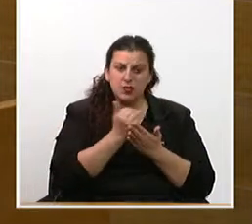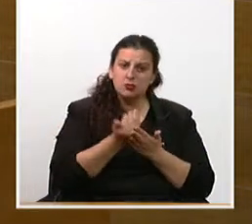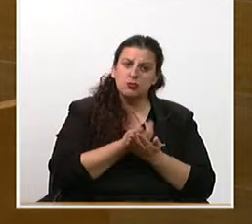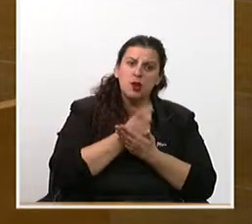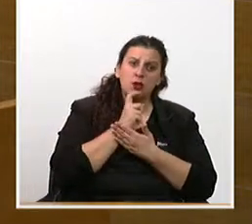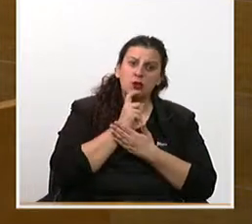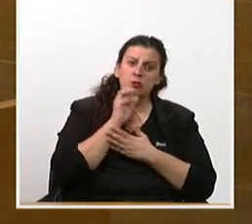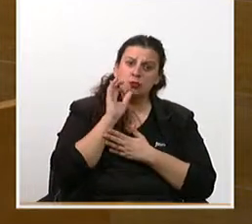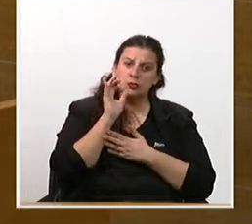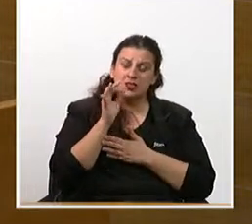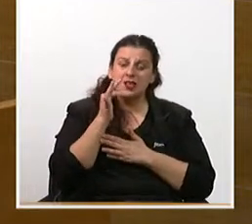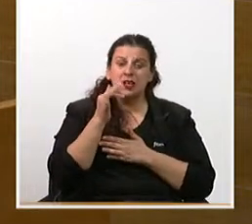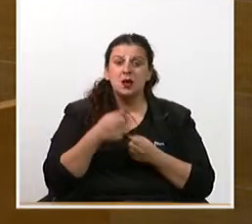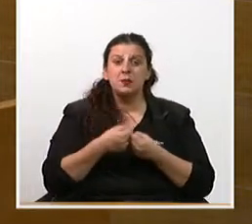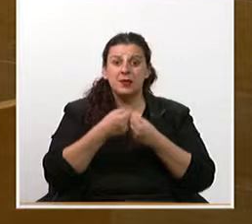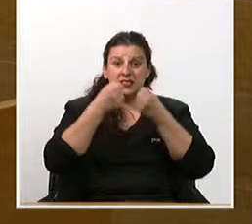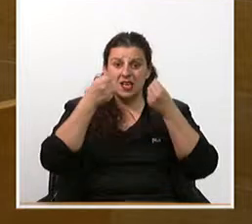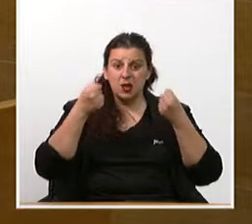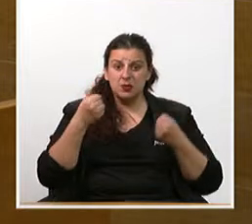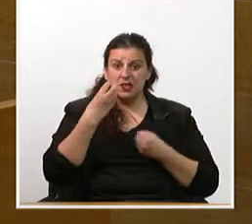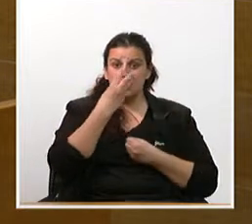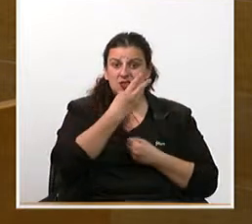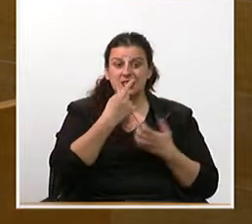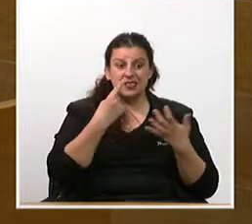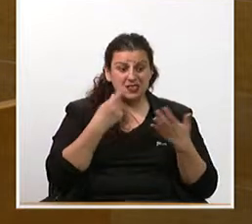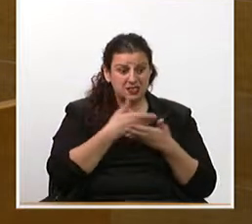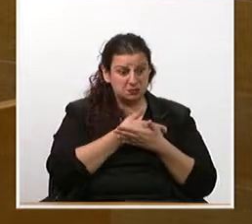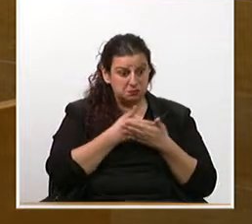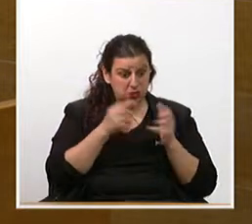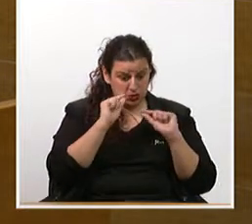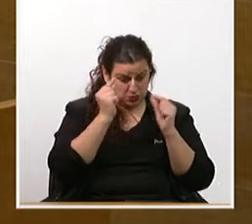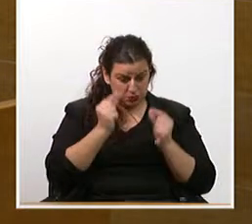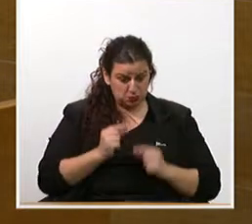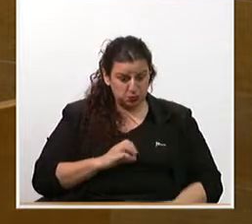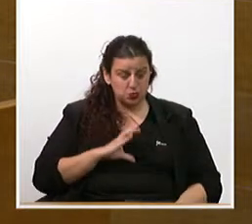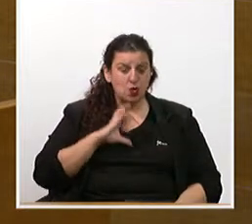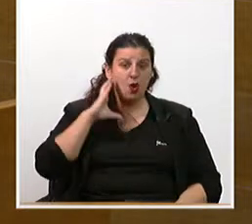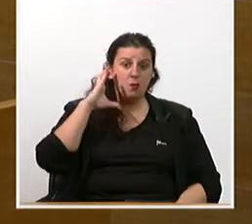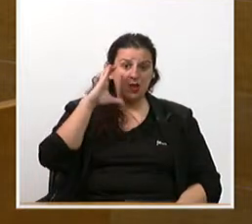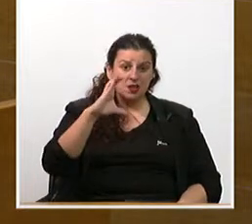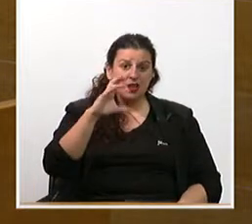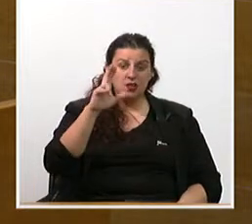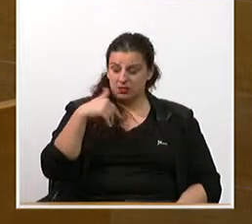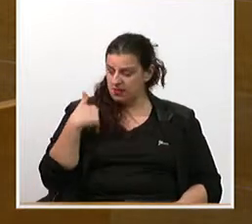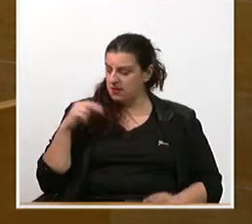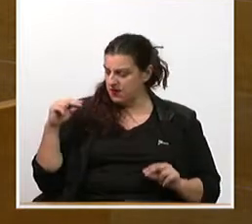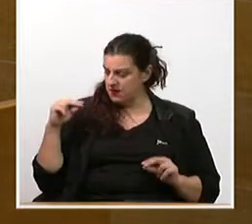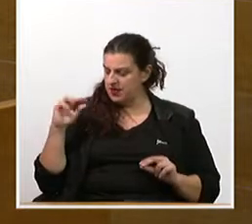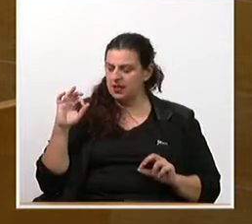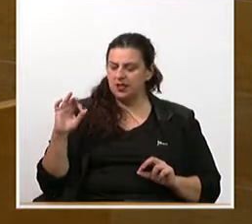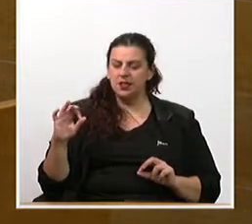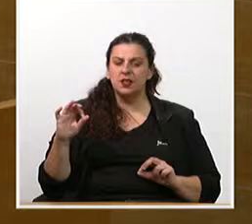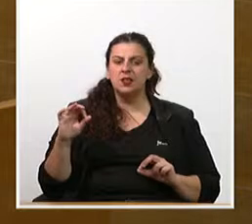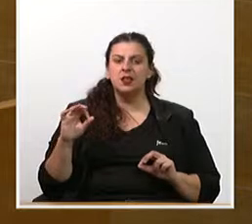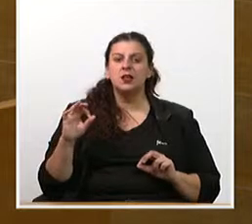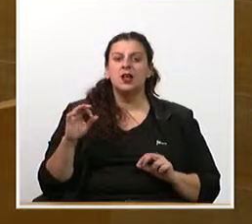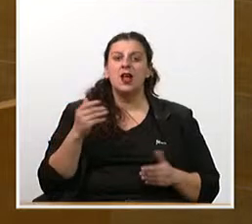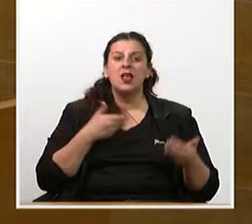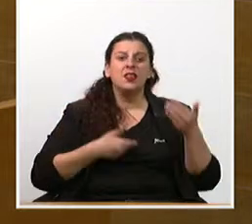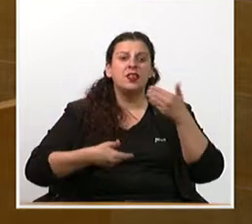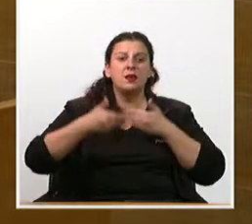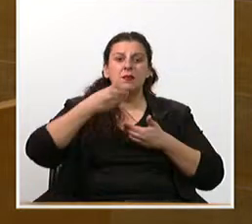Pero además hemos aumentado los 36 millones de presupuesto en este año y se ha termino ha asumido la demanda